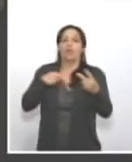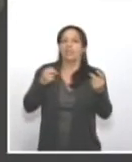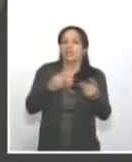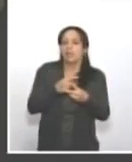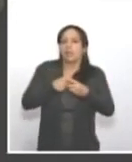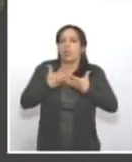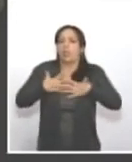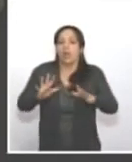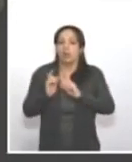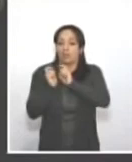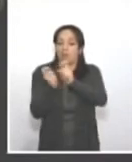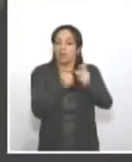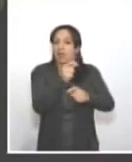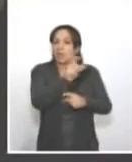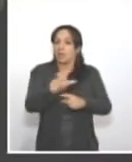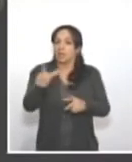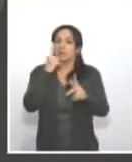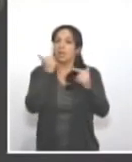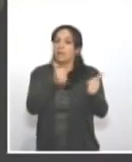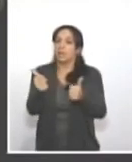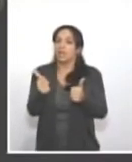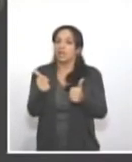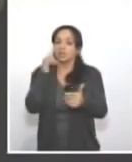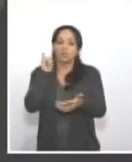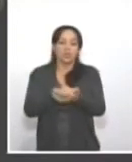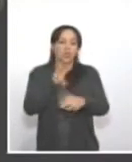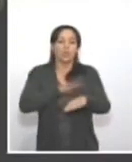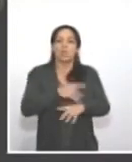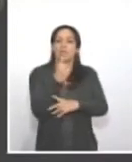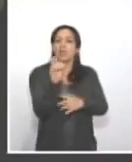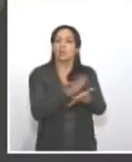o de lo que sea a esas gentes de bienes a las que les falta un papel,